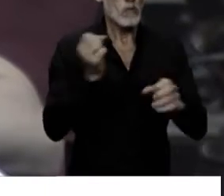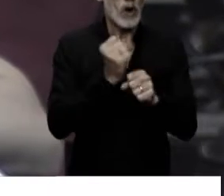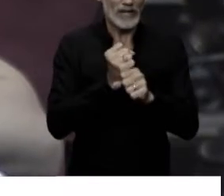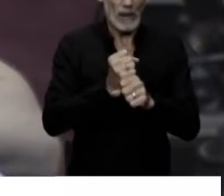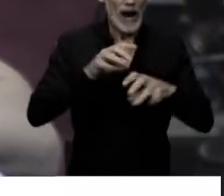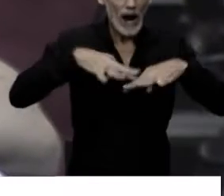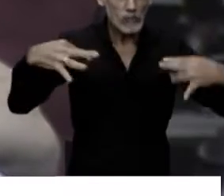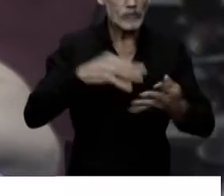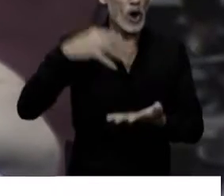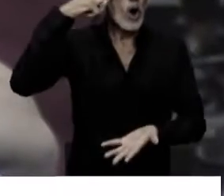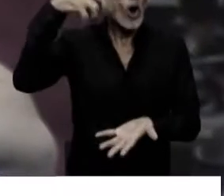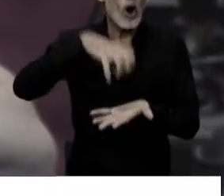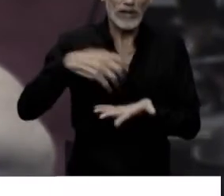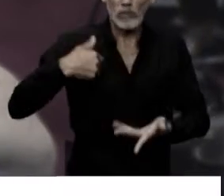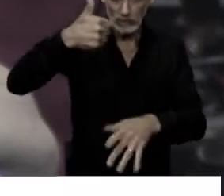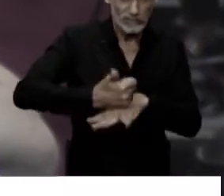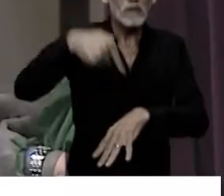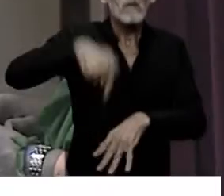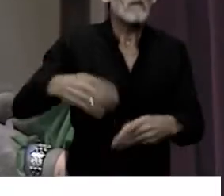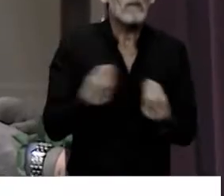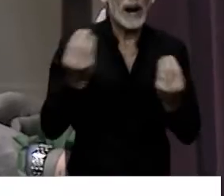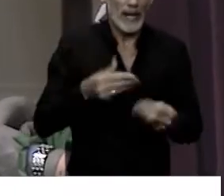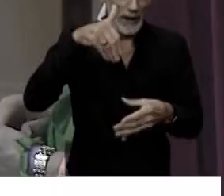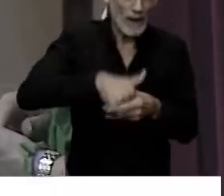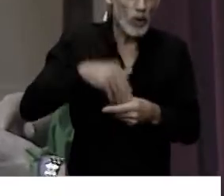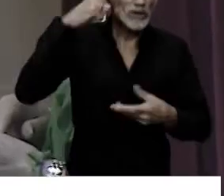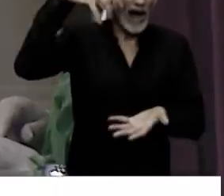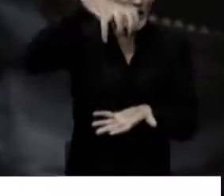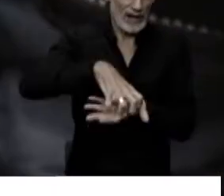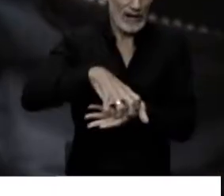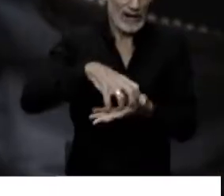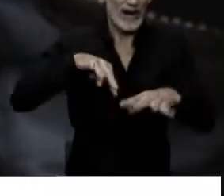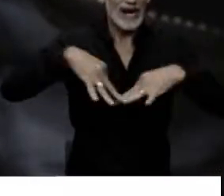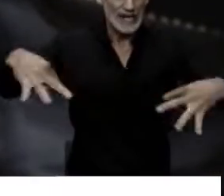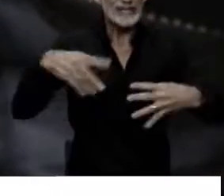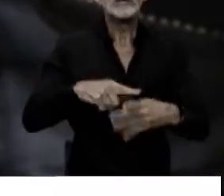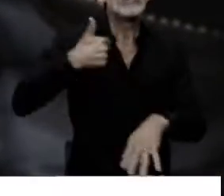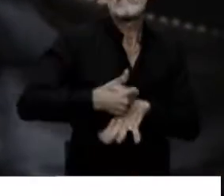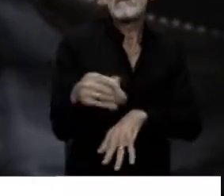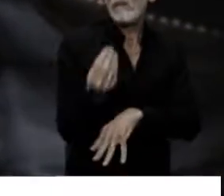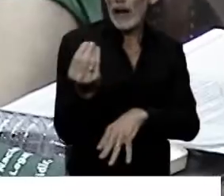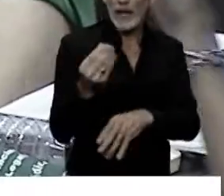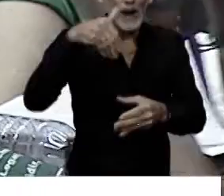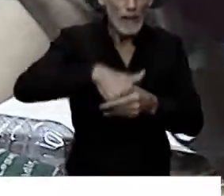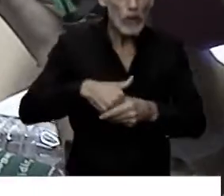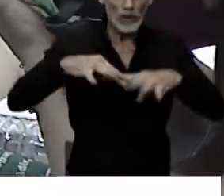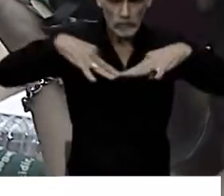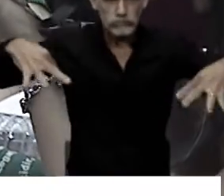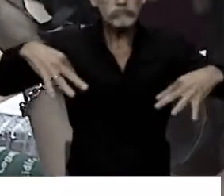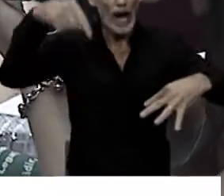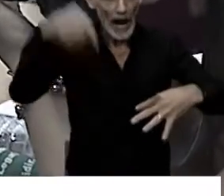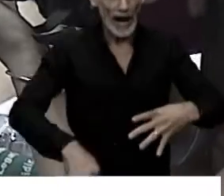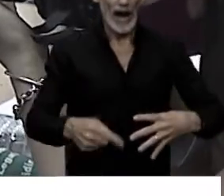funcionarios y funcionarias públicas, porque estamos acá para votar en el recinto. Estamos acá para votar en el